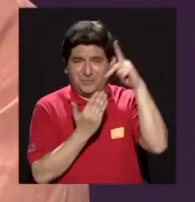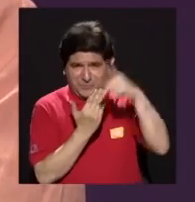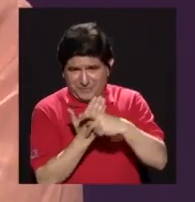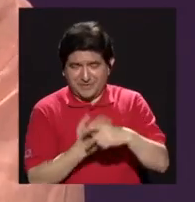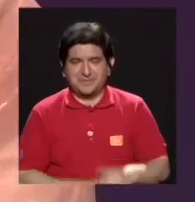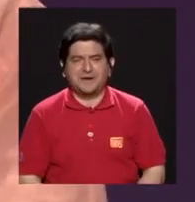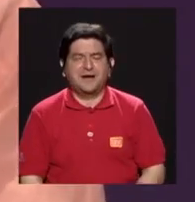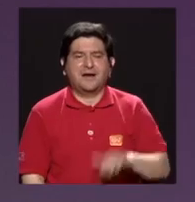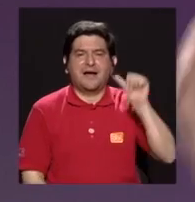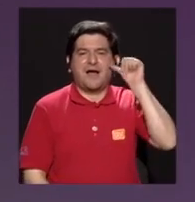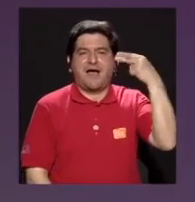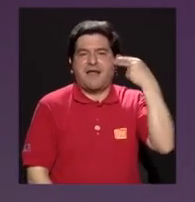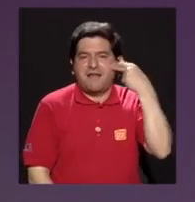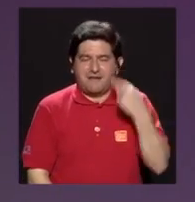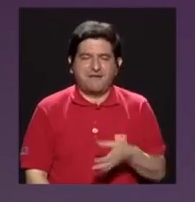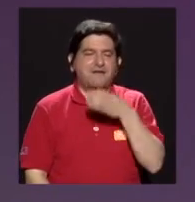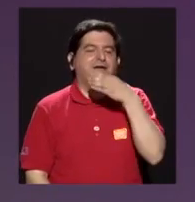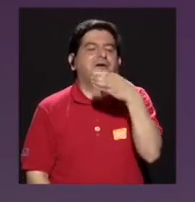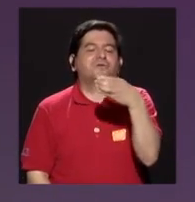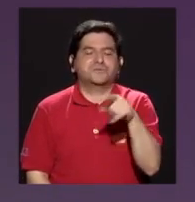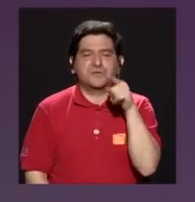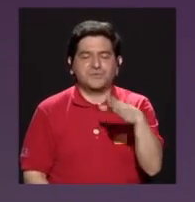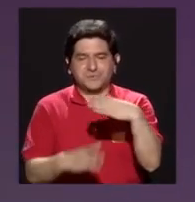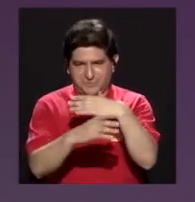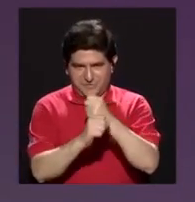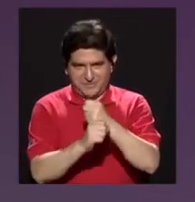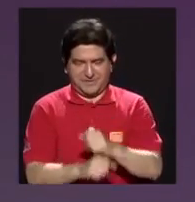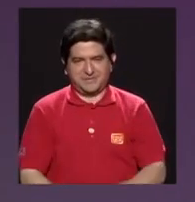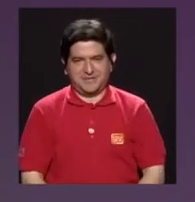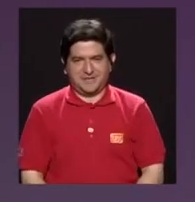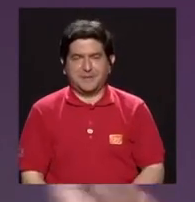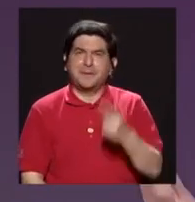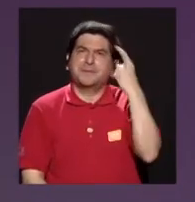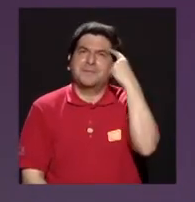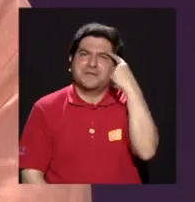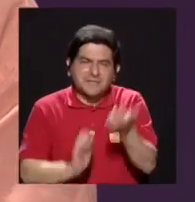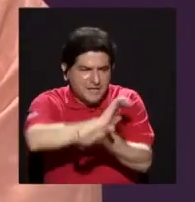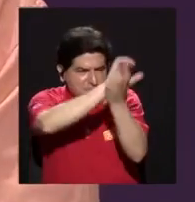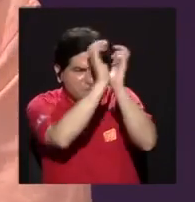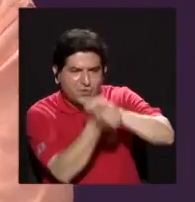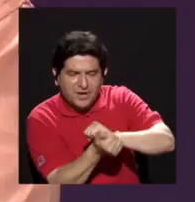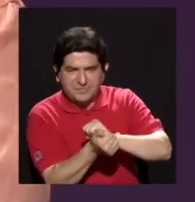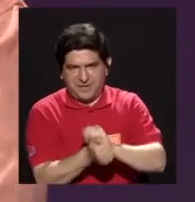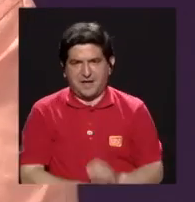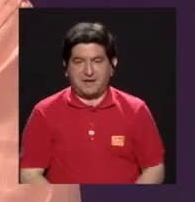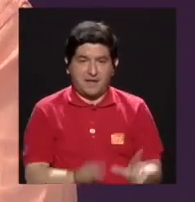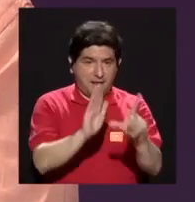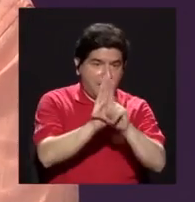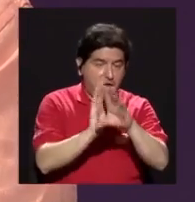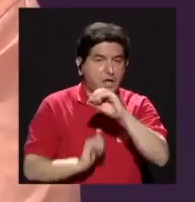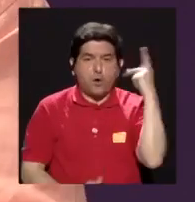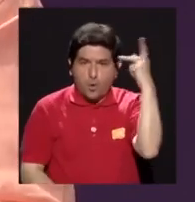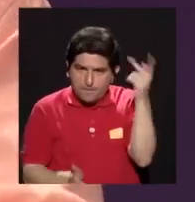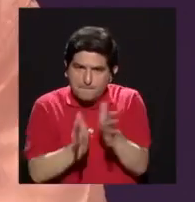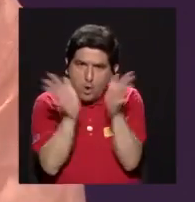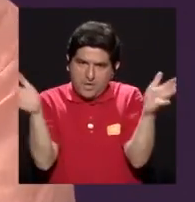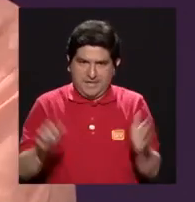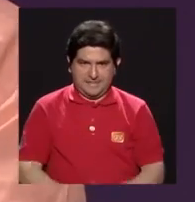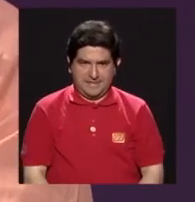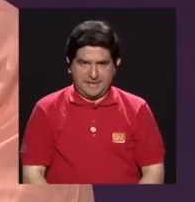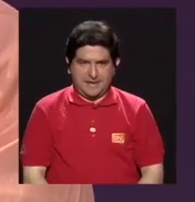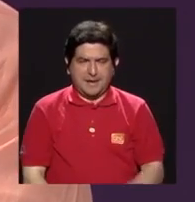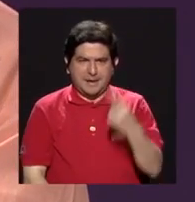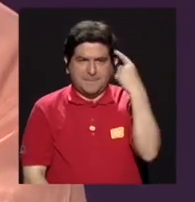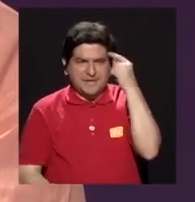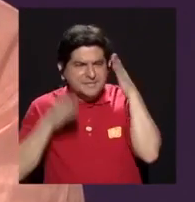elena que sugerencias digamos harías vos tendientes a modificar un poco ya sea la ley o la política pública hacia donde debemos